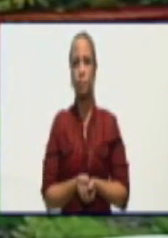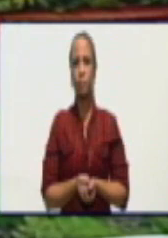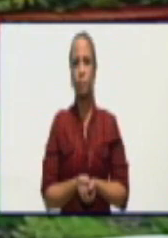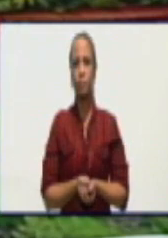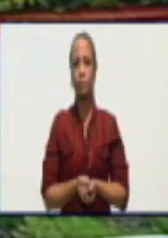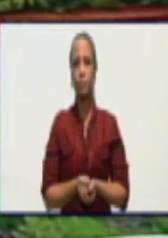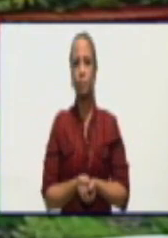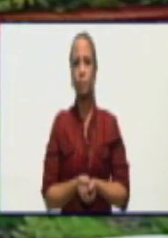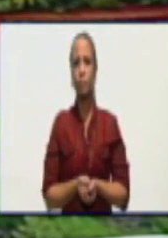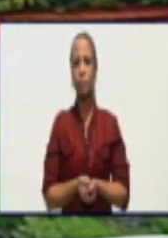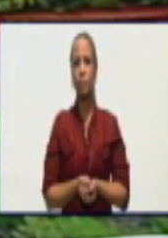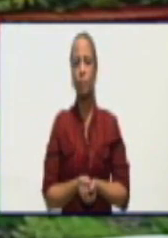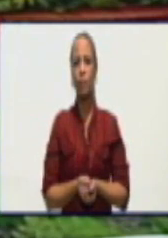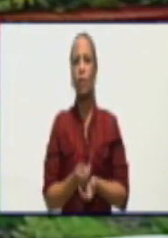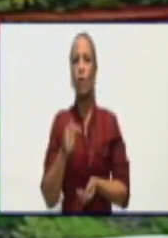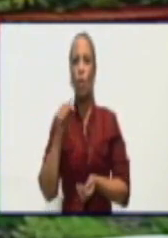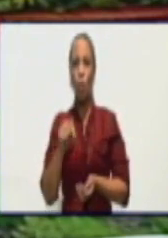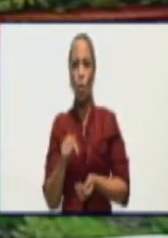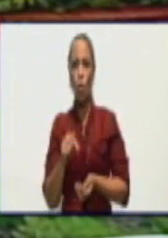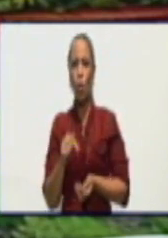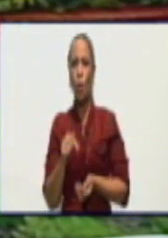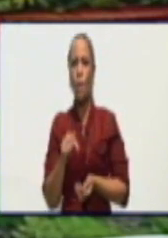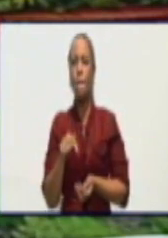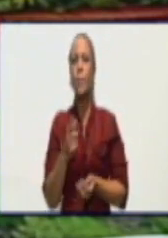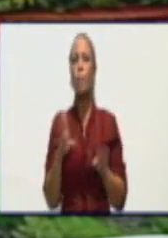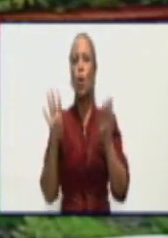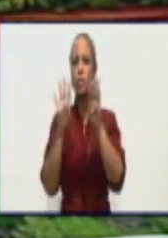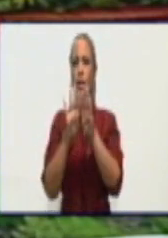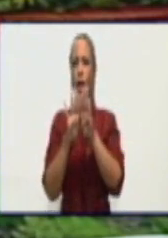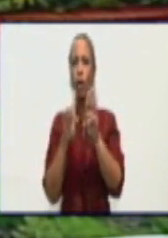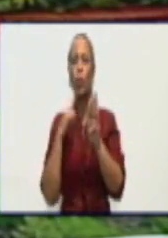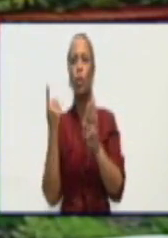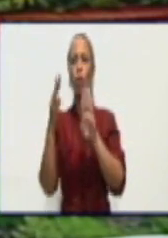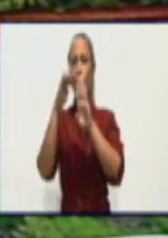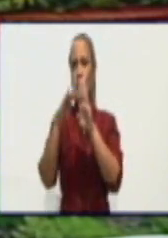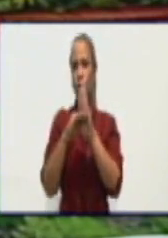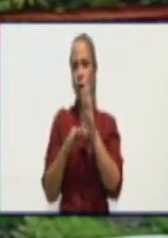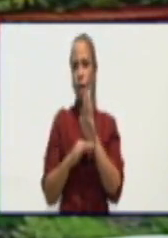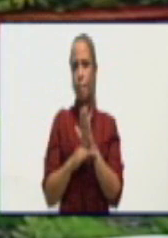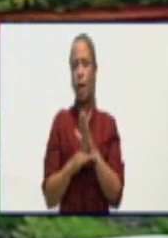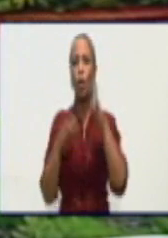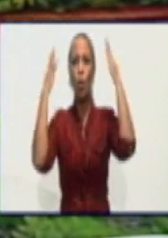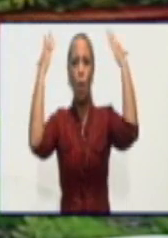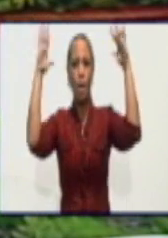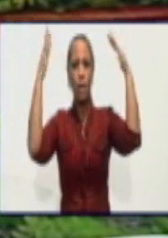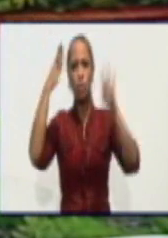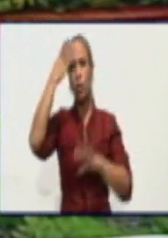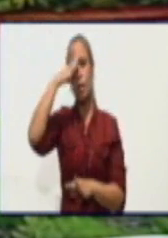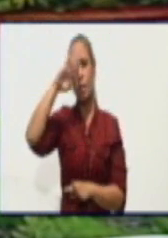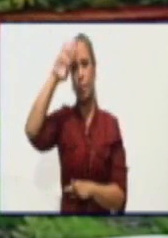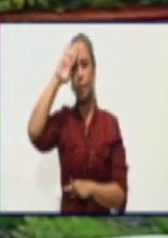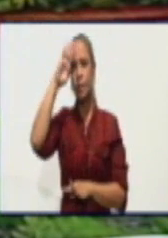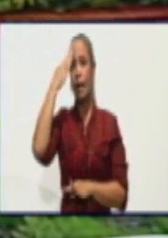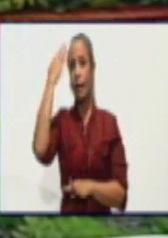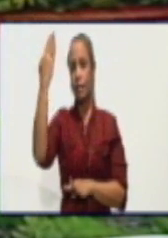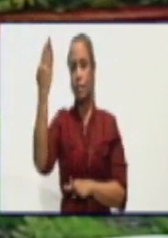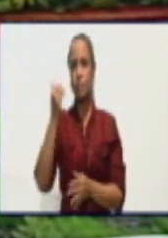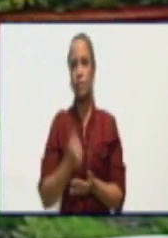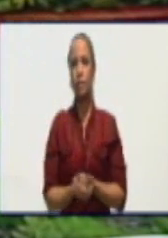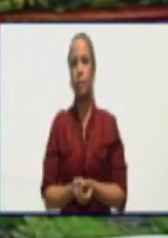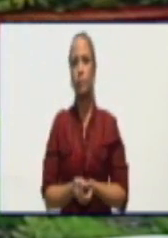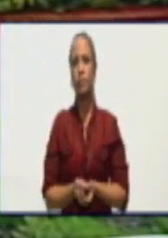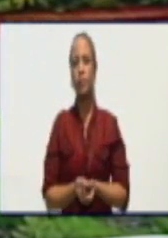de Granma. Hoy vamos a cerrar nuestro programa con los aplausos de la patria agradecida. Creo que no